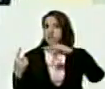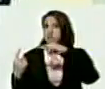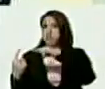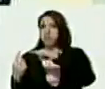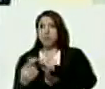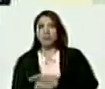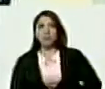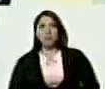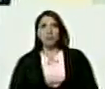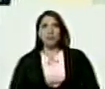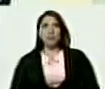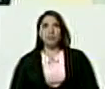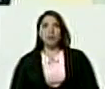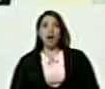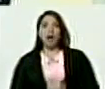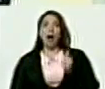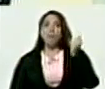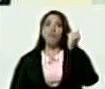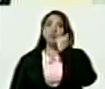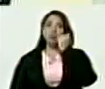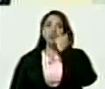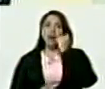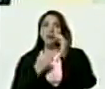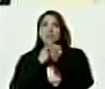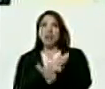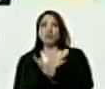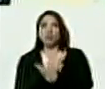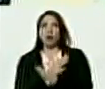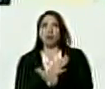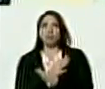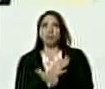con abusar sexualmente